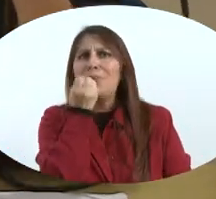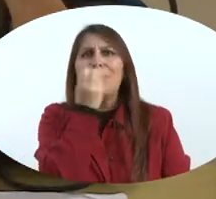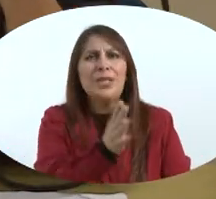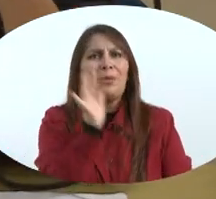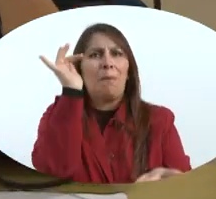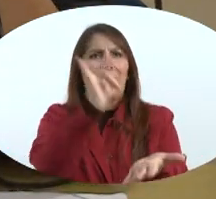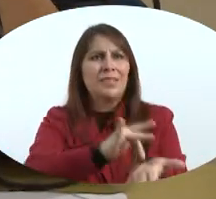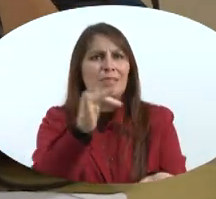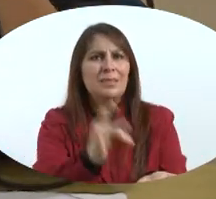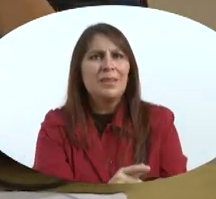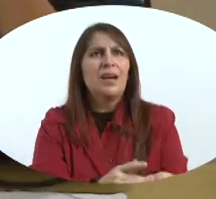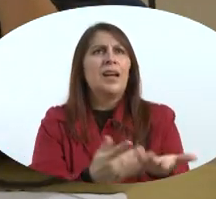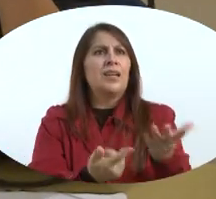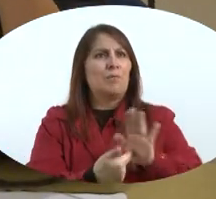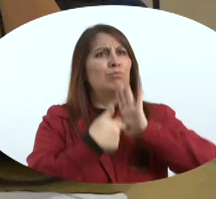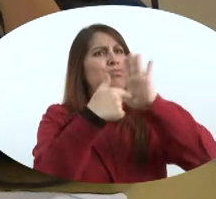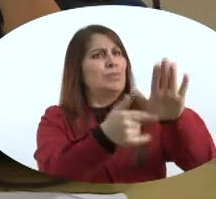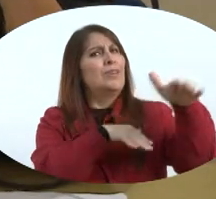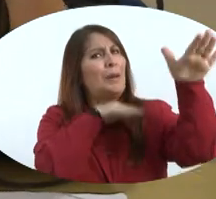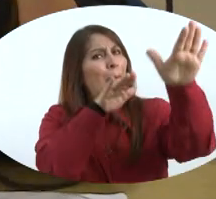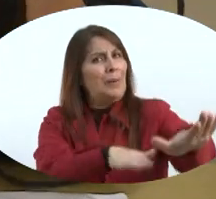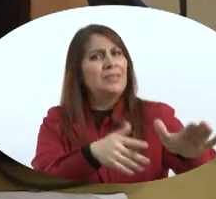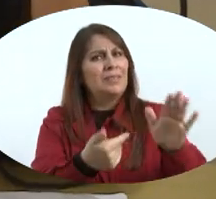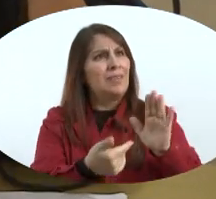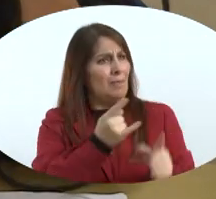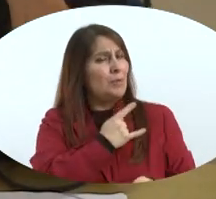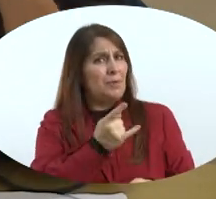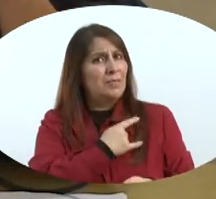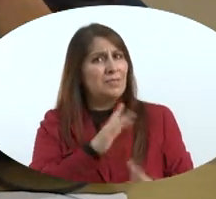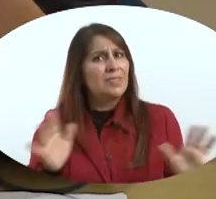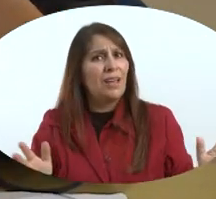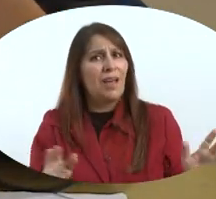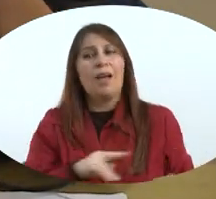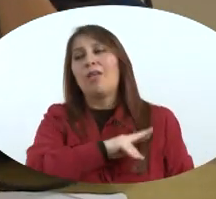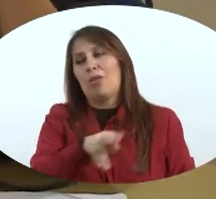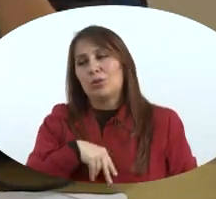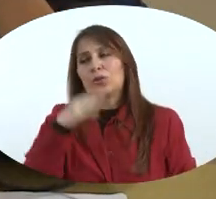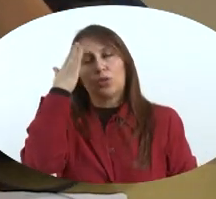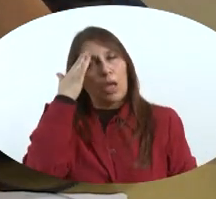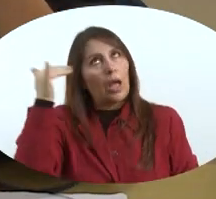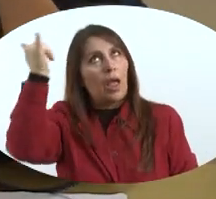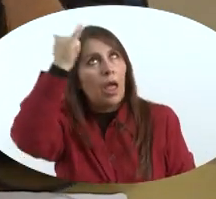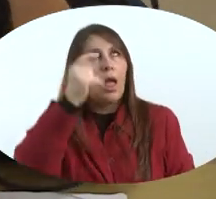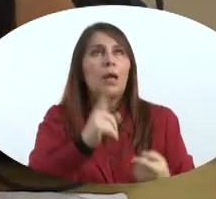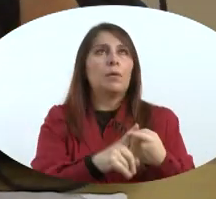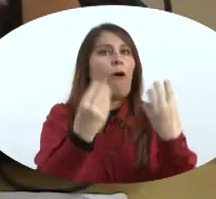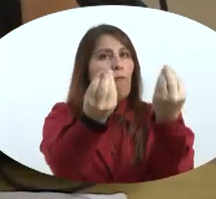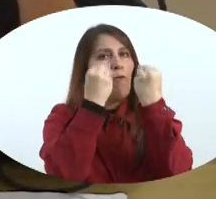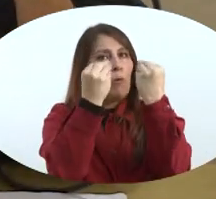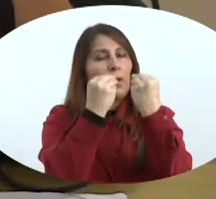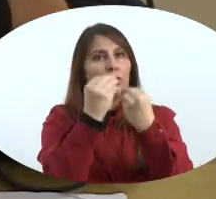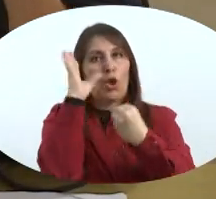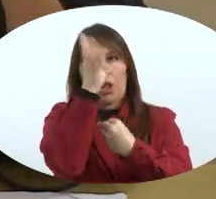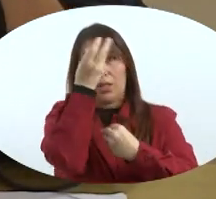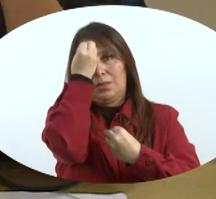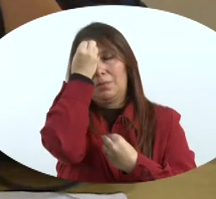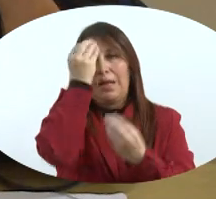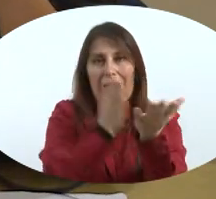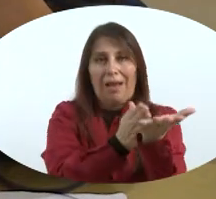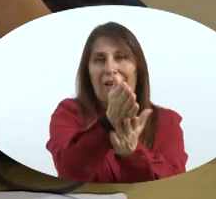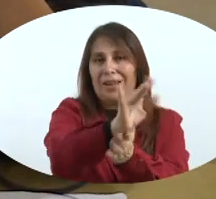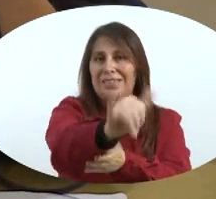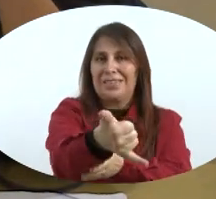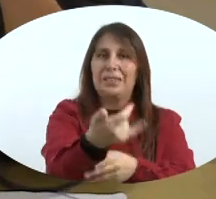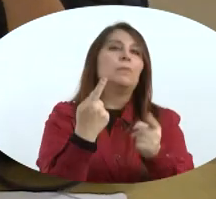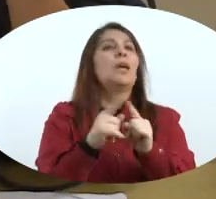es aportar también desde la danza desde lo que no le gusta nosotros somos académicos y claro pues nos formamos disciplinar mente en alguna carrera pero